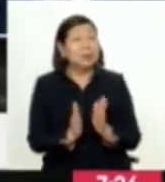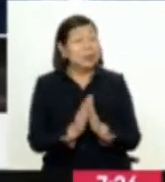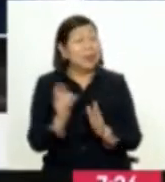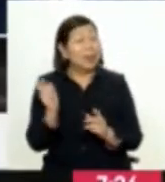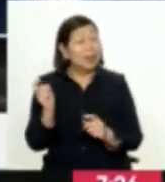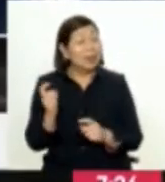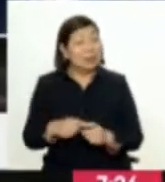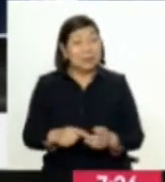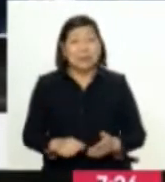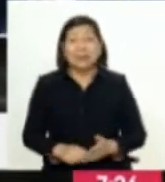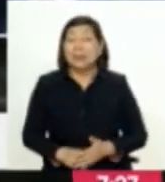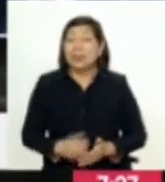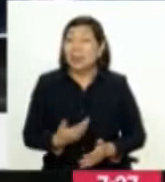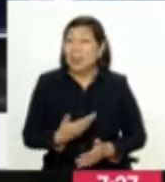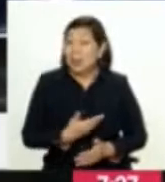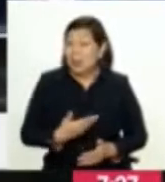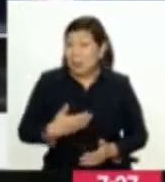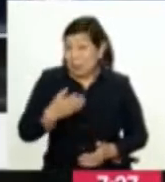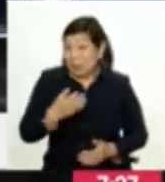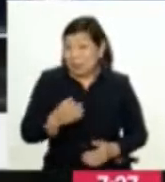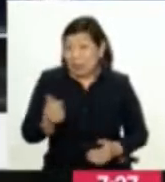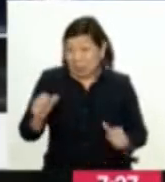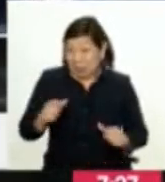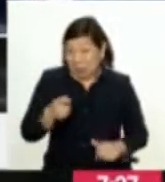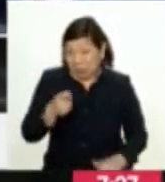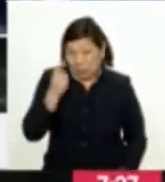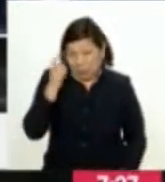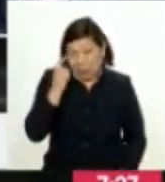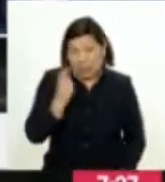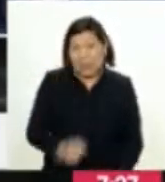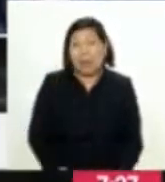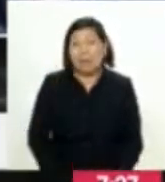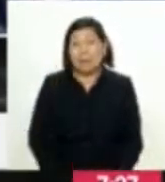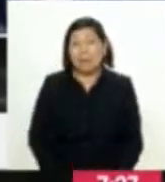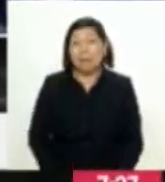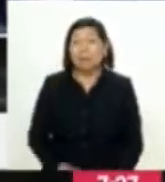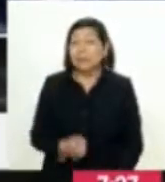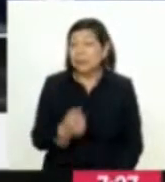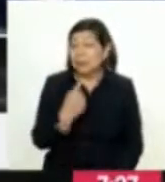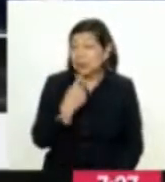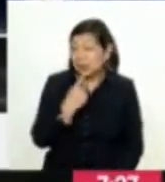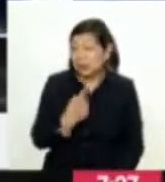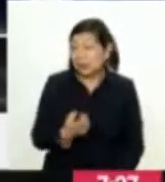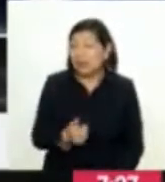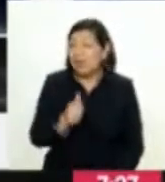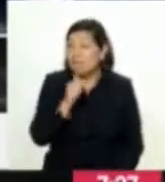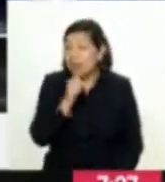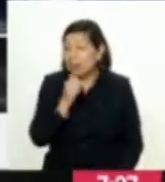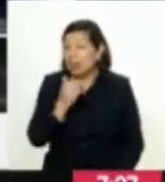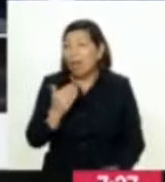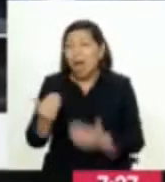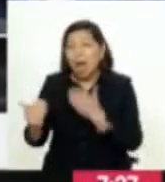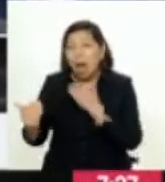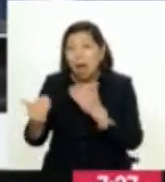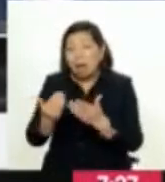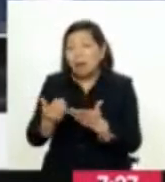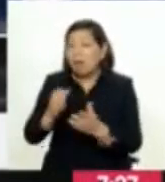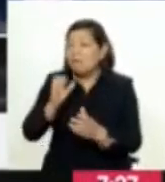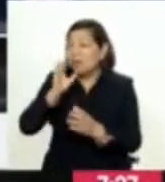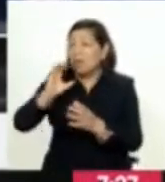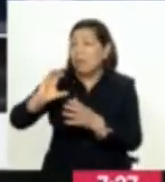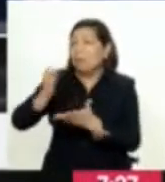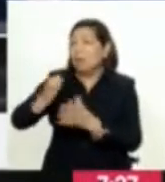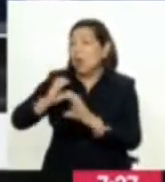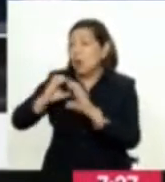terrible con el gobierno de Pedro Castillo. Mire, en esa materia que usted señala, ¿no? De falta de diálogo, de confrontación. Pero